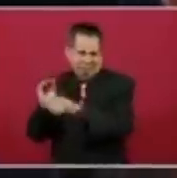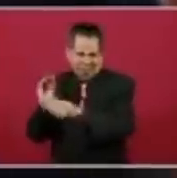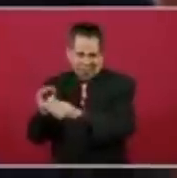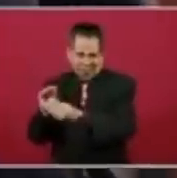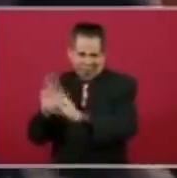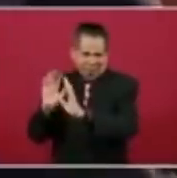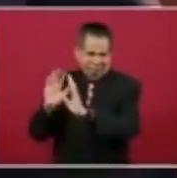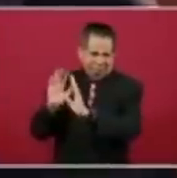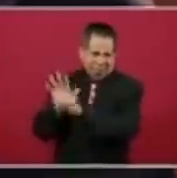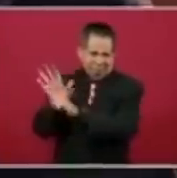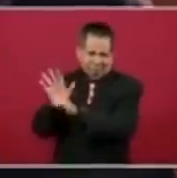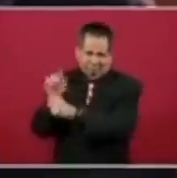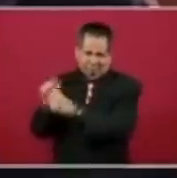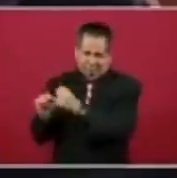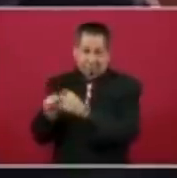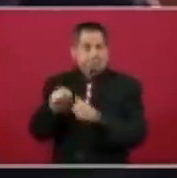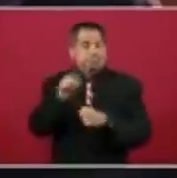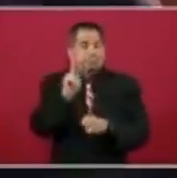varios campos.